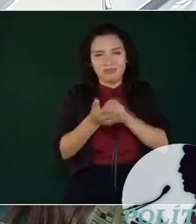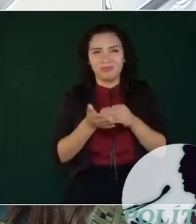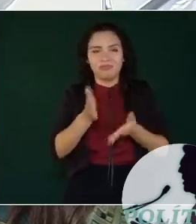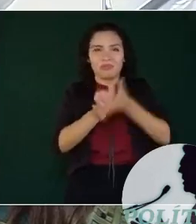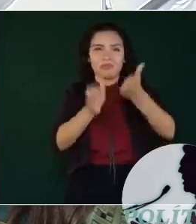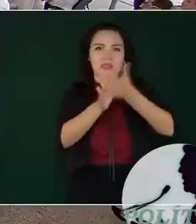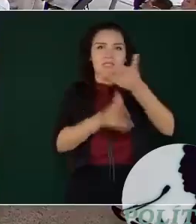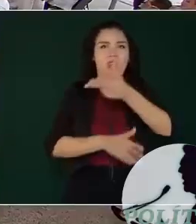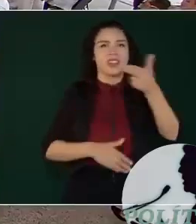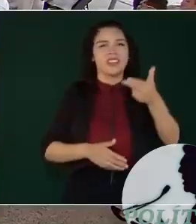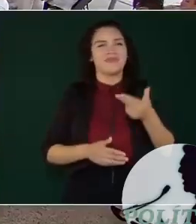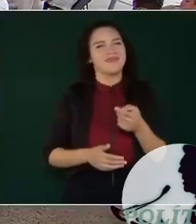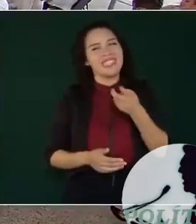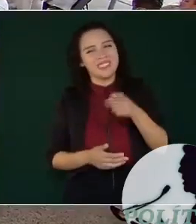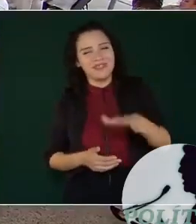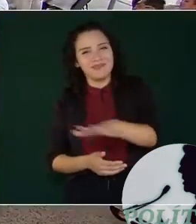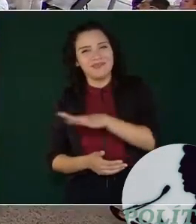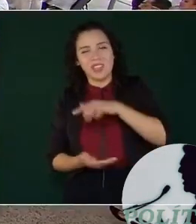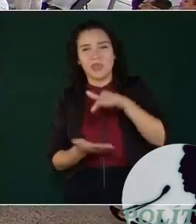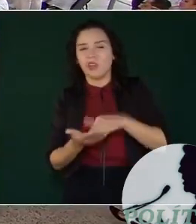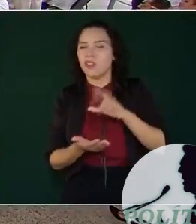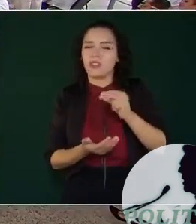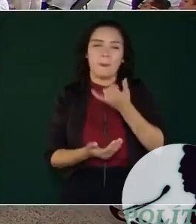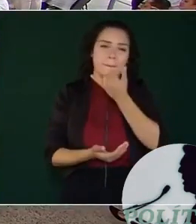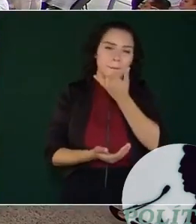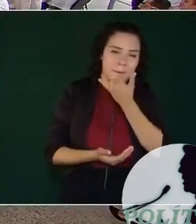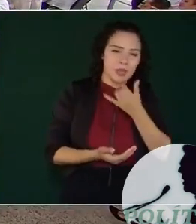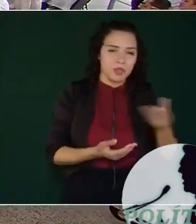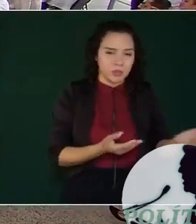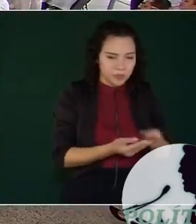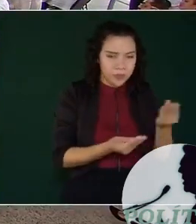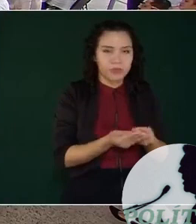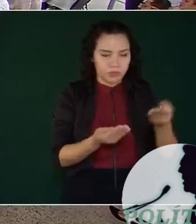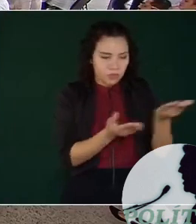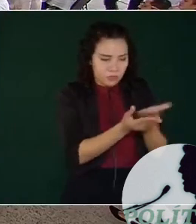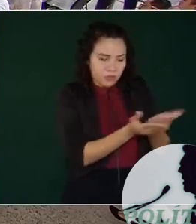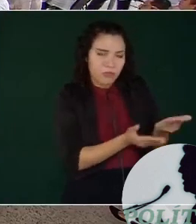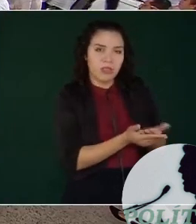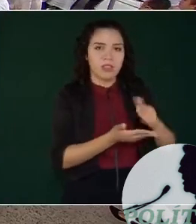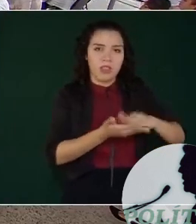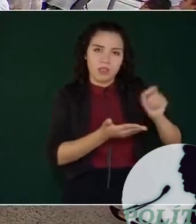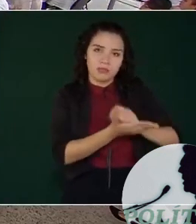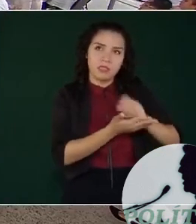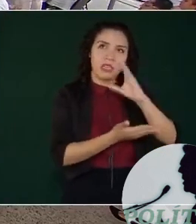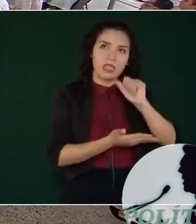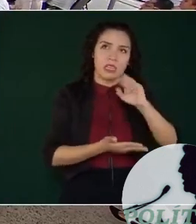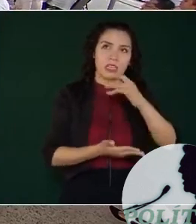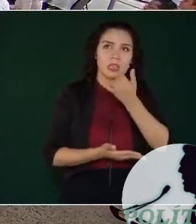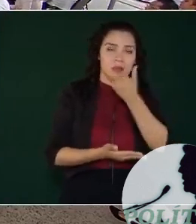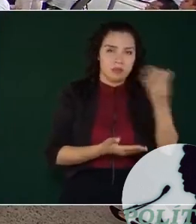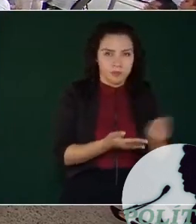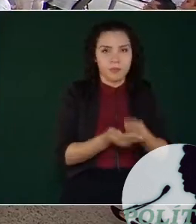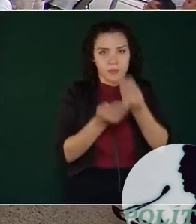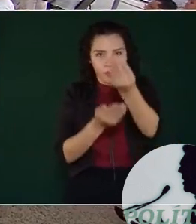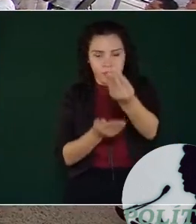ese sitio específicamente. Le hago entrega la carta a través de, yo sé que de Jesús, pero bueno, le quería mencionar este hecho.